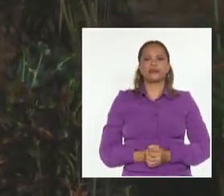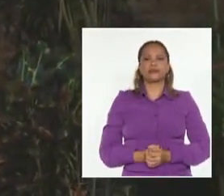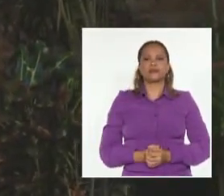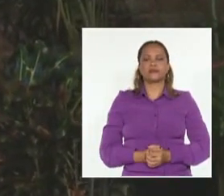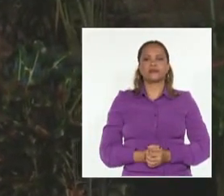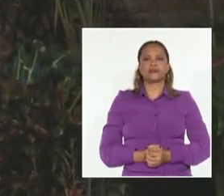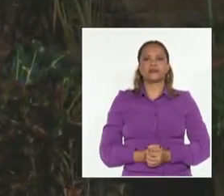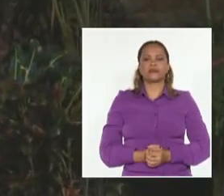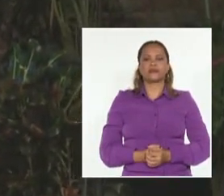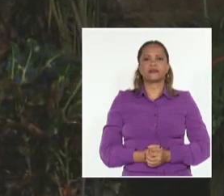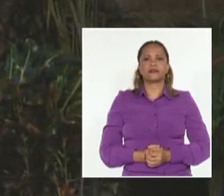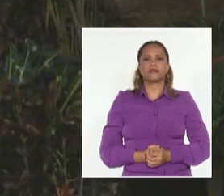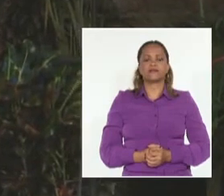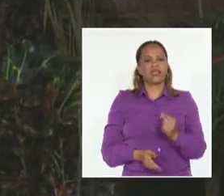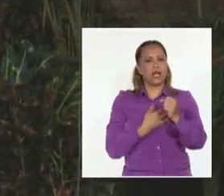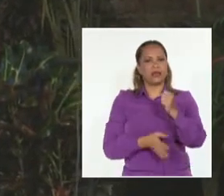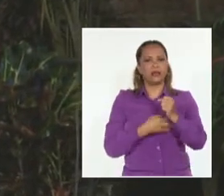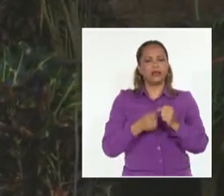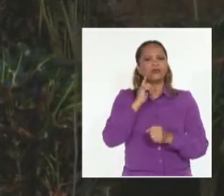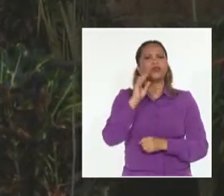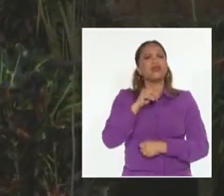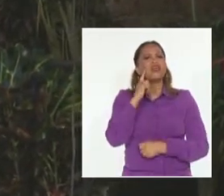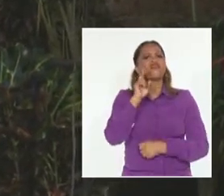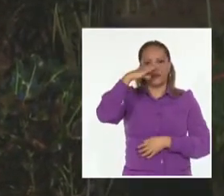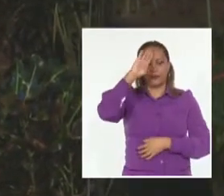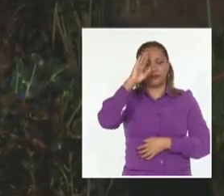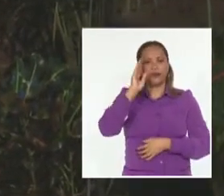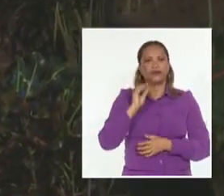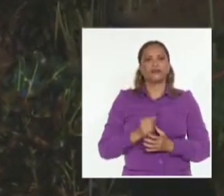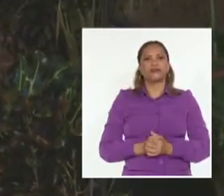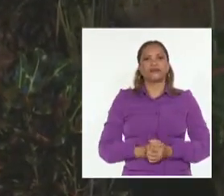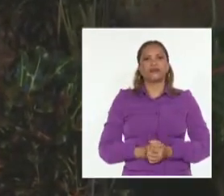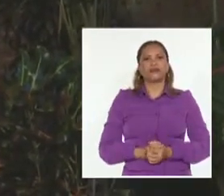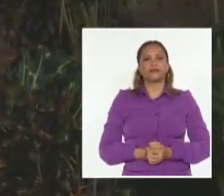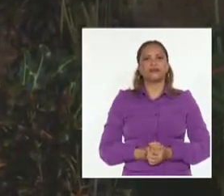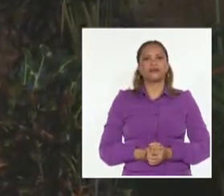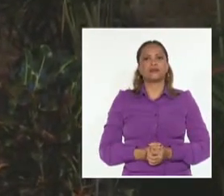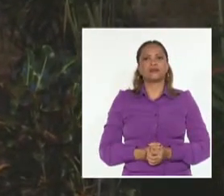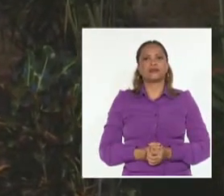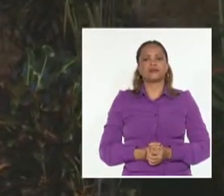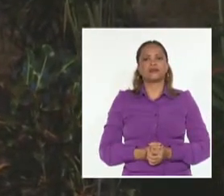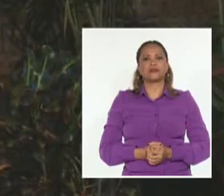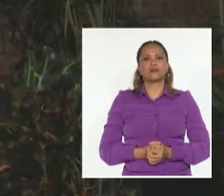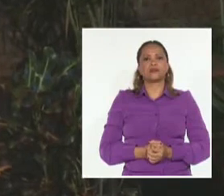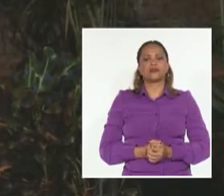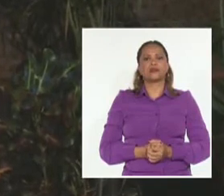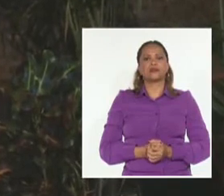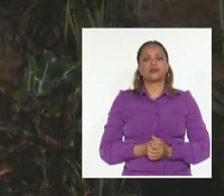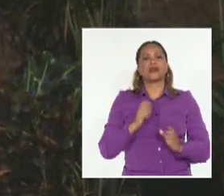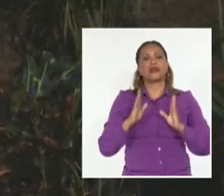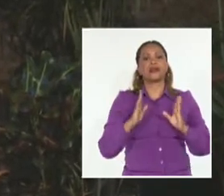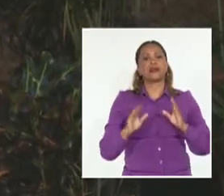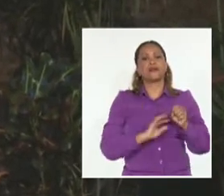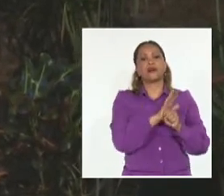ustedes. Y esas realidades ustedes las perciben cuando visitan nuestro país. El efecto combinado de la pandemia de la COVID-19 y